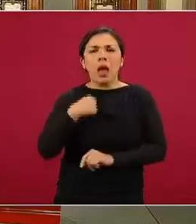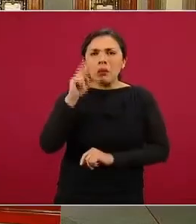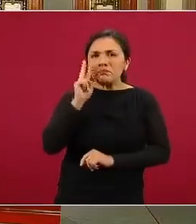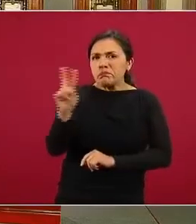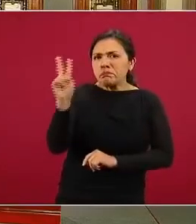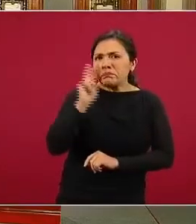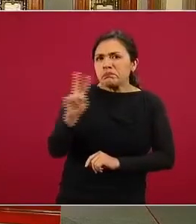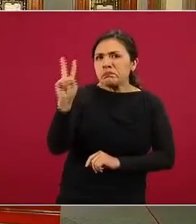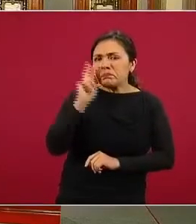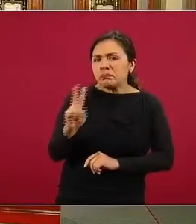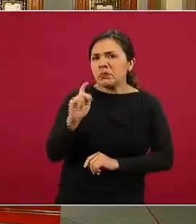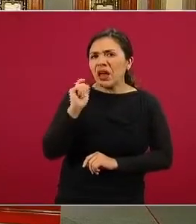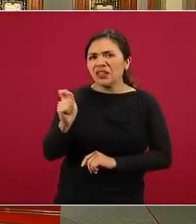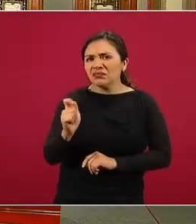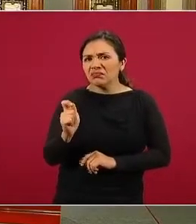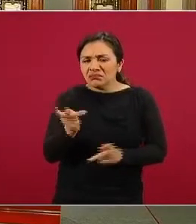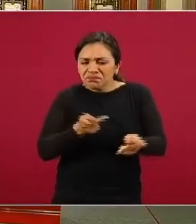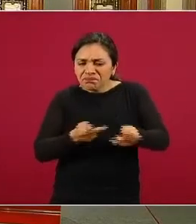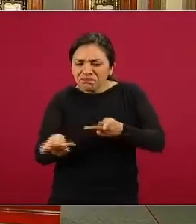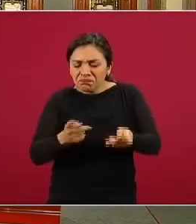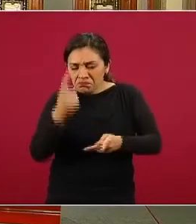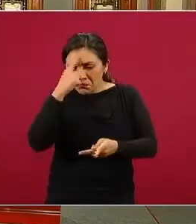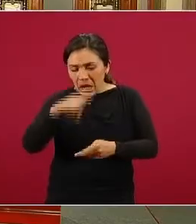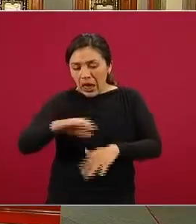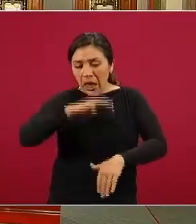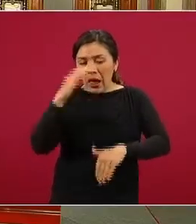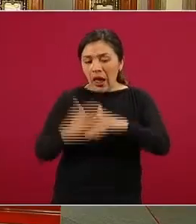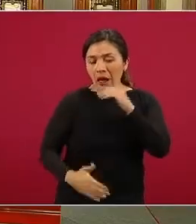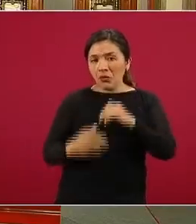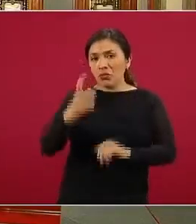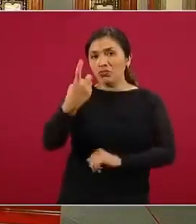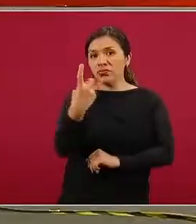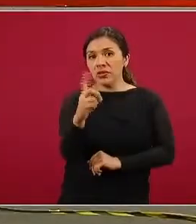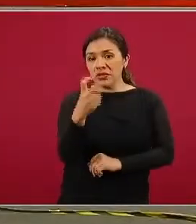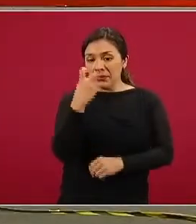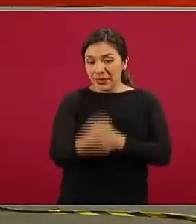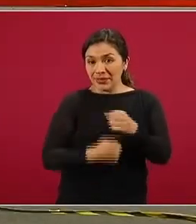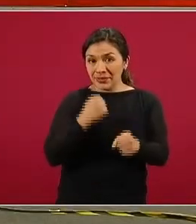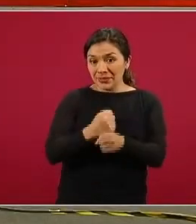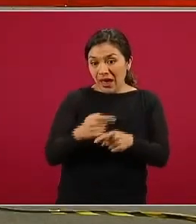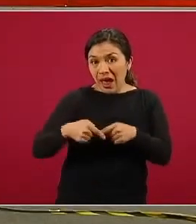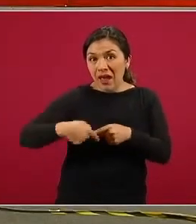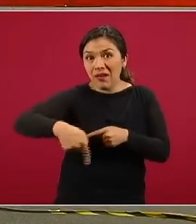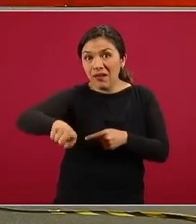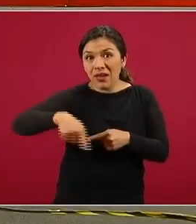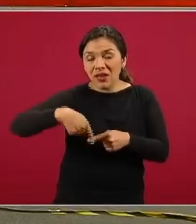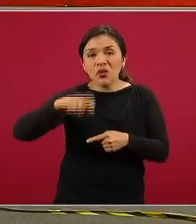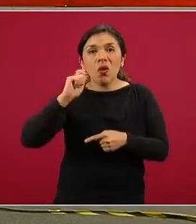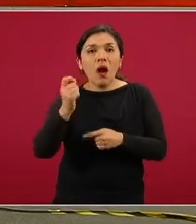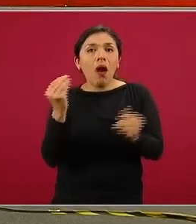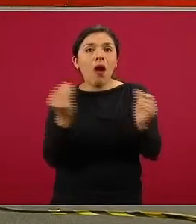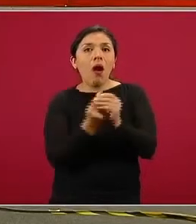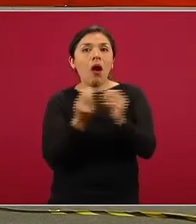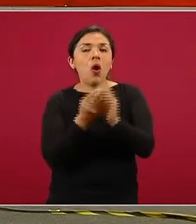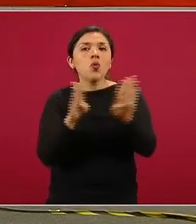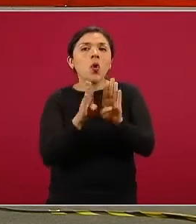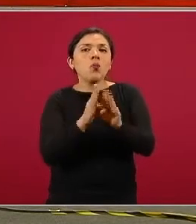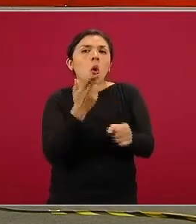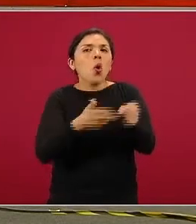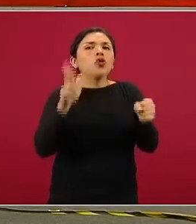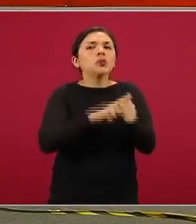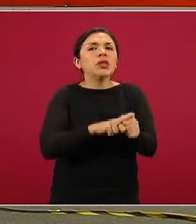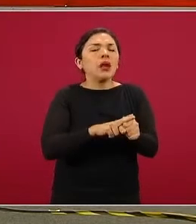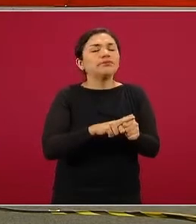visto la proyección del cierre de diciembre del presente año en materia de ocupación